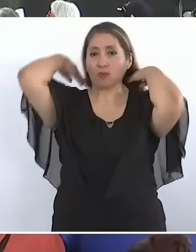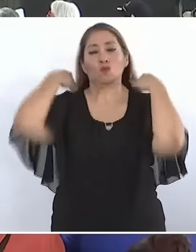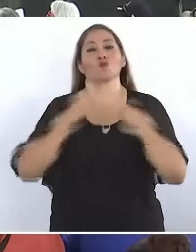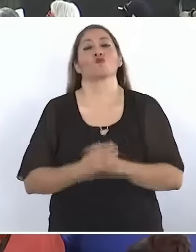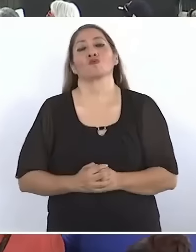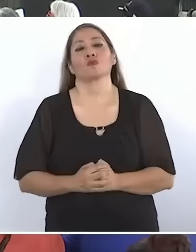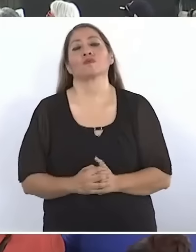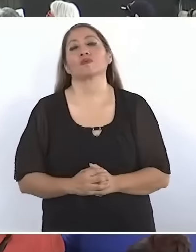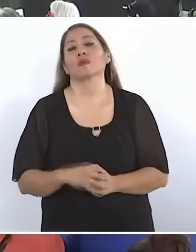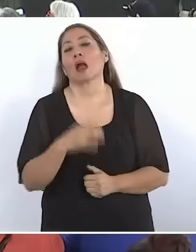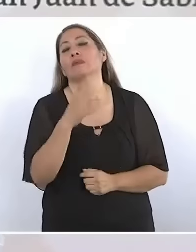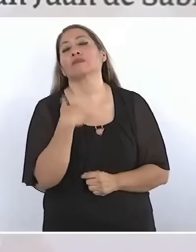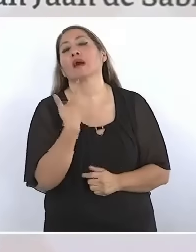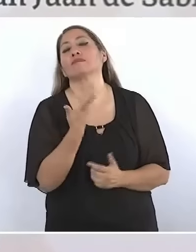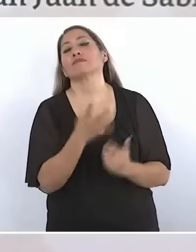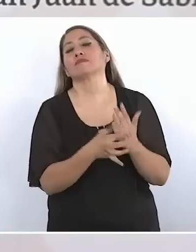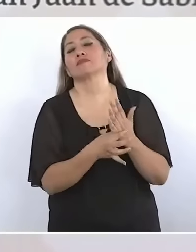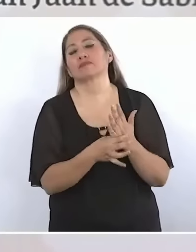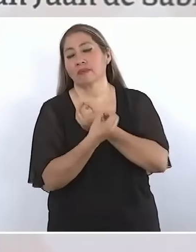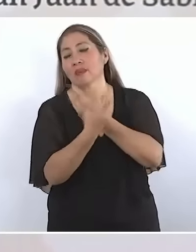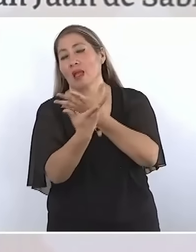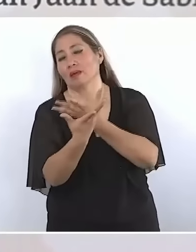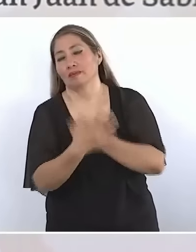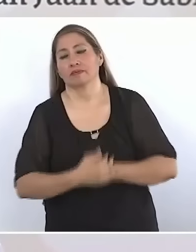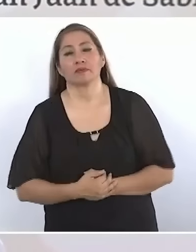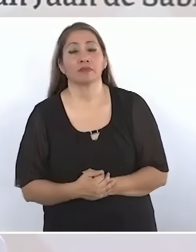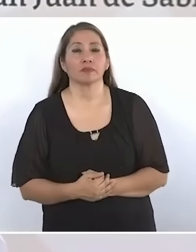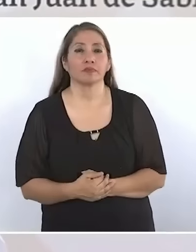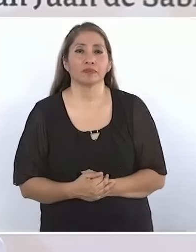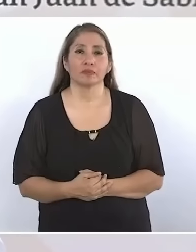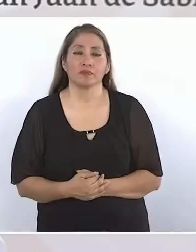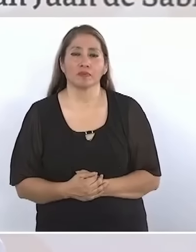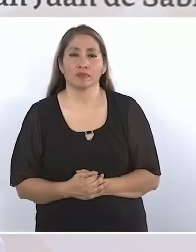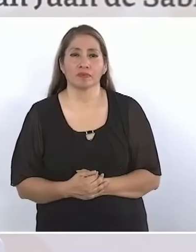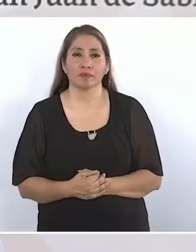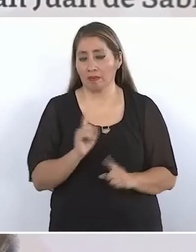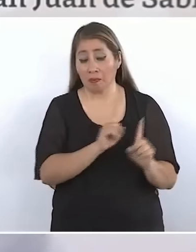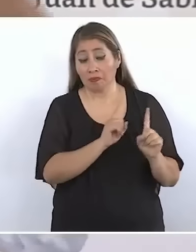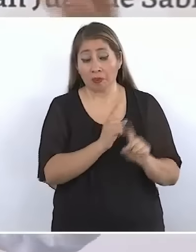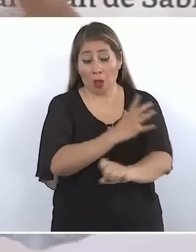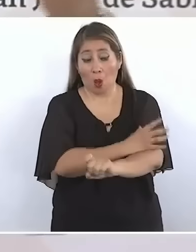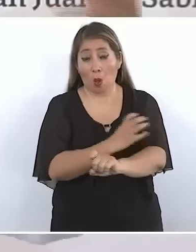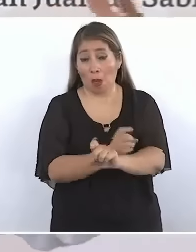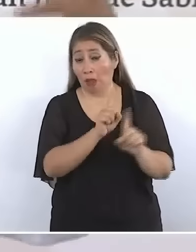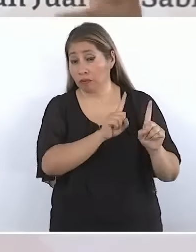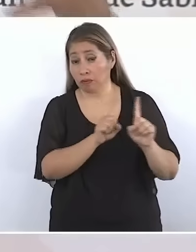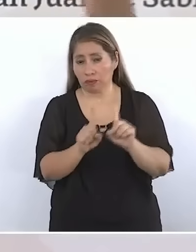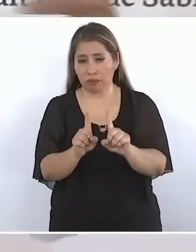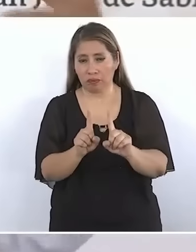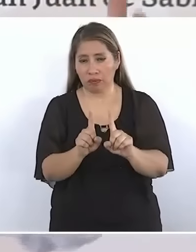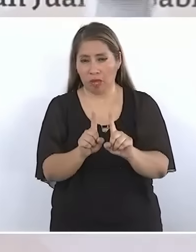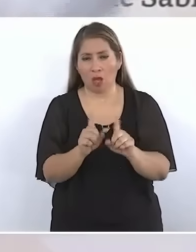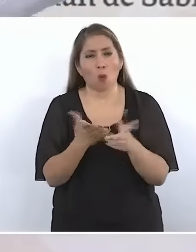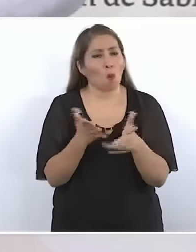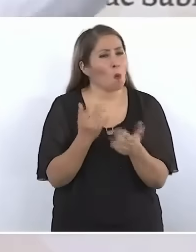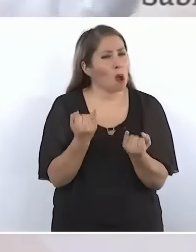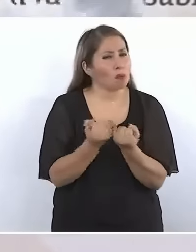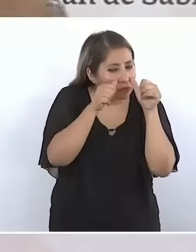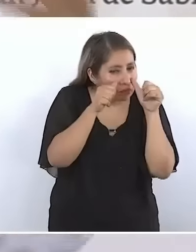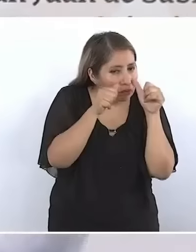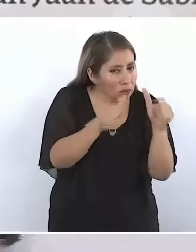Y decirles también que con Claudia se va a atender lo